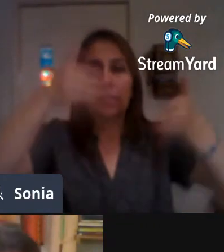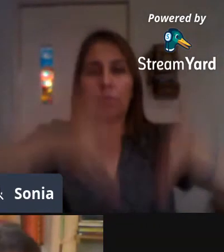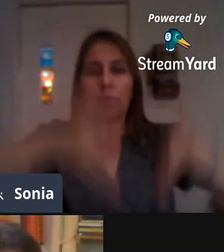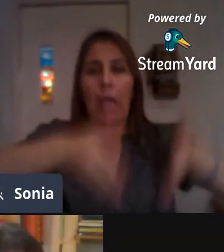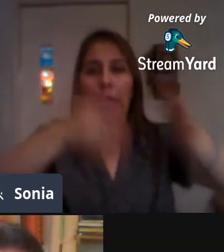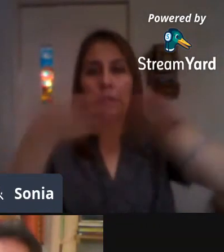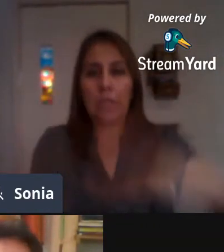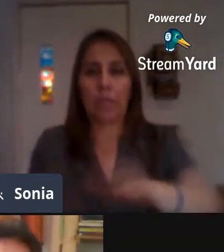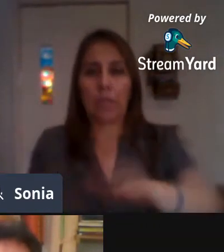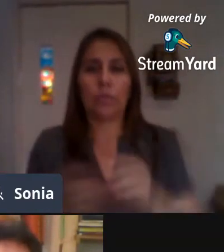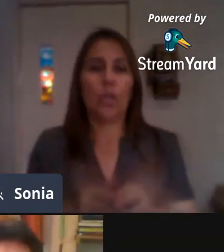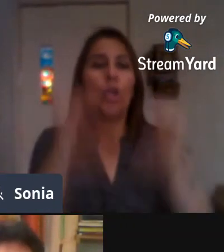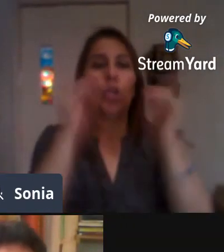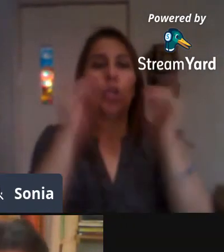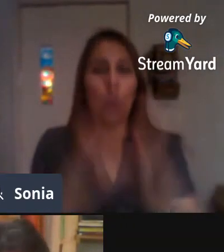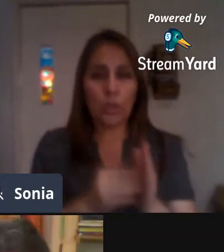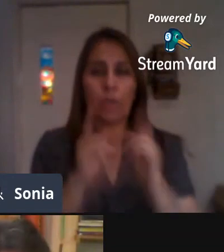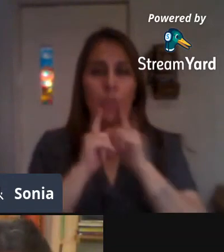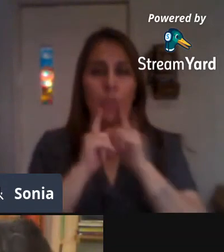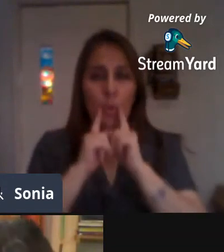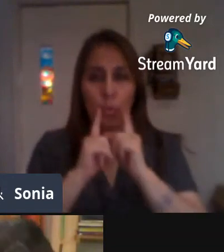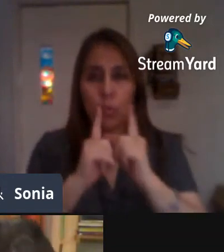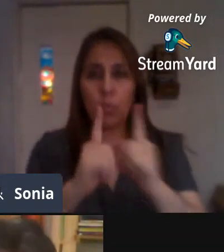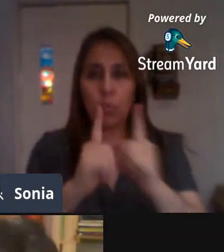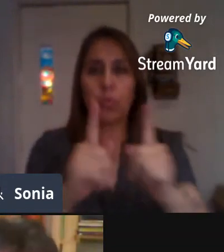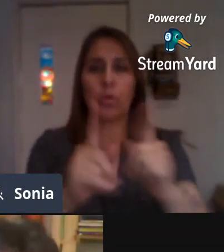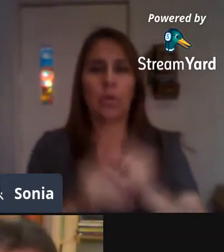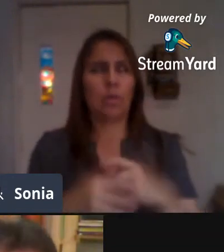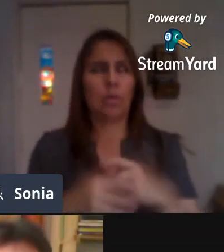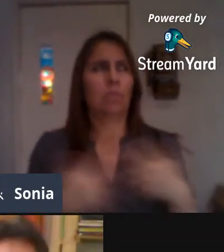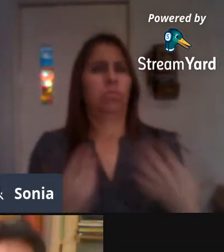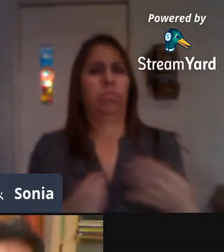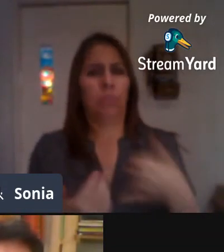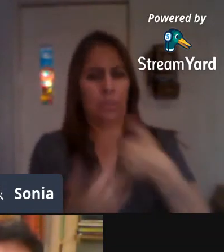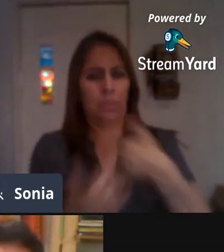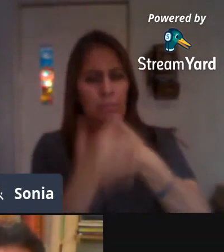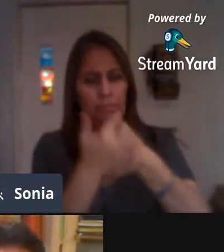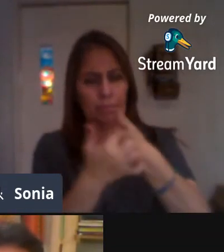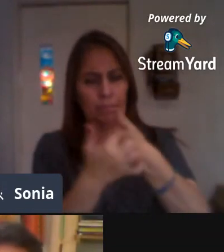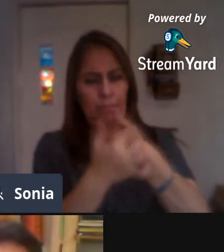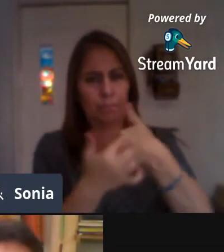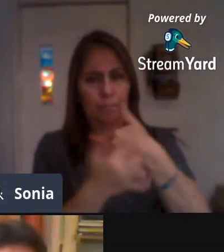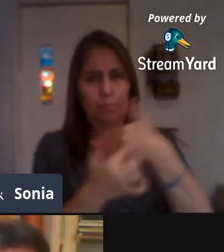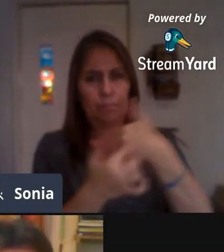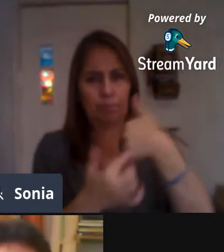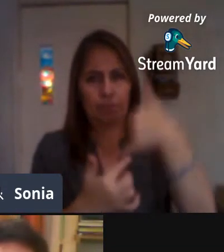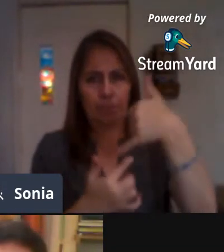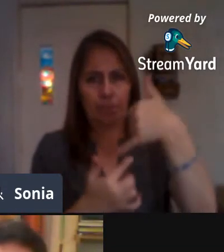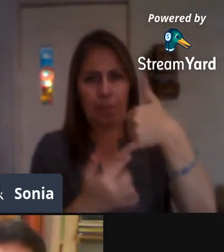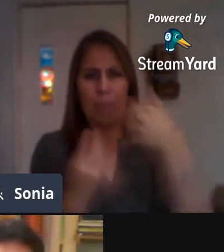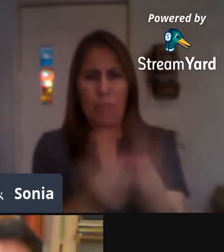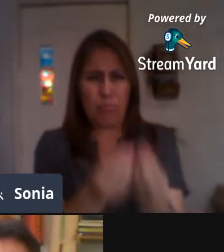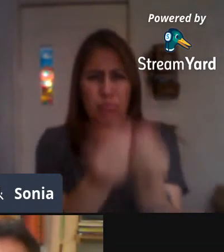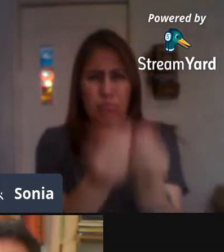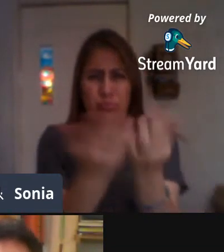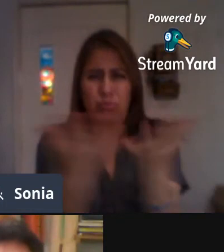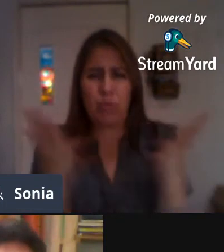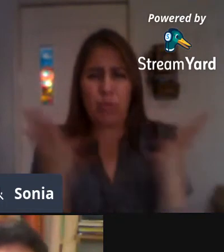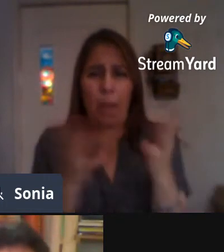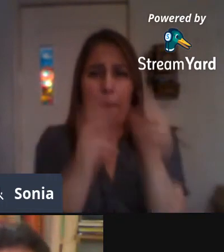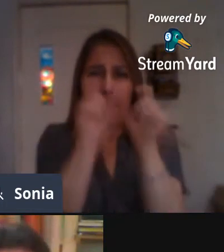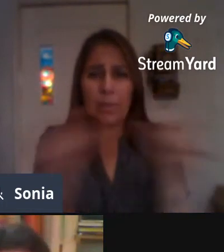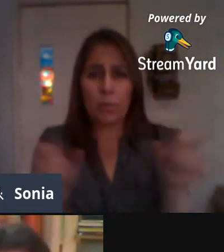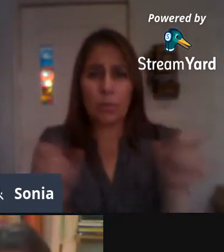y eso era en una buena suerte de víctimas porque muchas desaparecieron